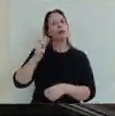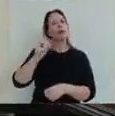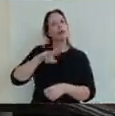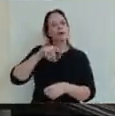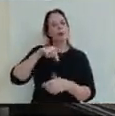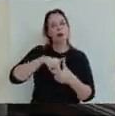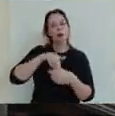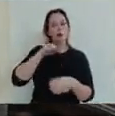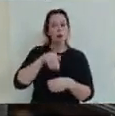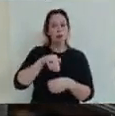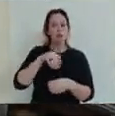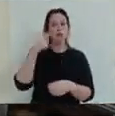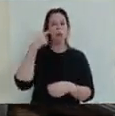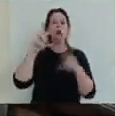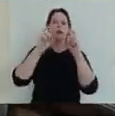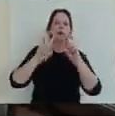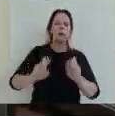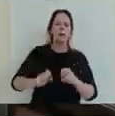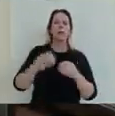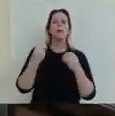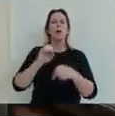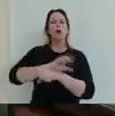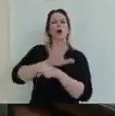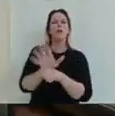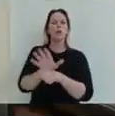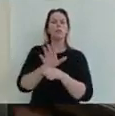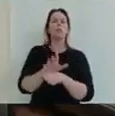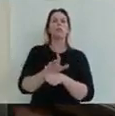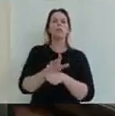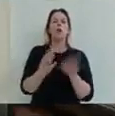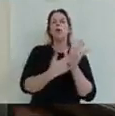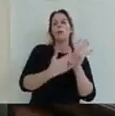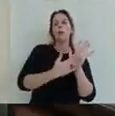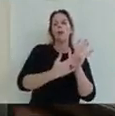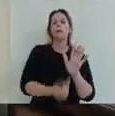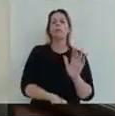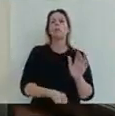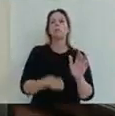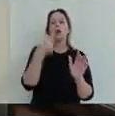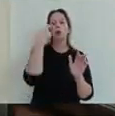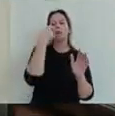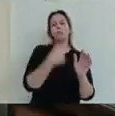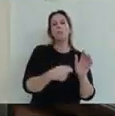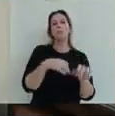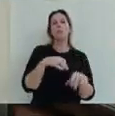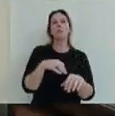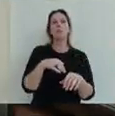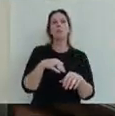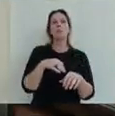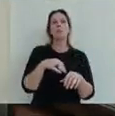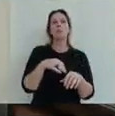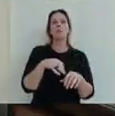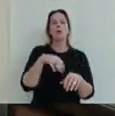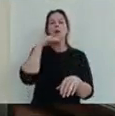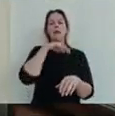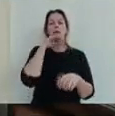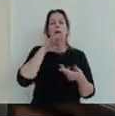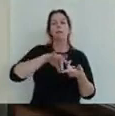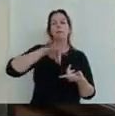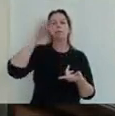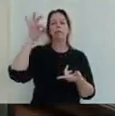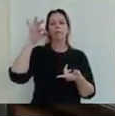la comisión considera pertinente la elaboración de una ordenanza, trabajar con la comisión de